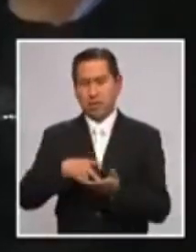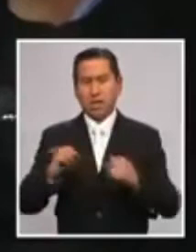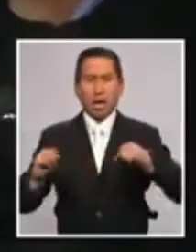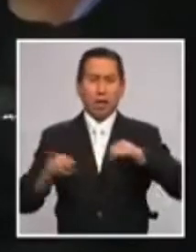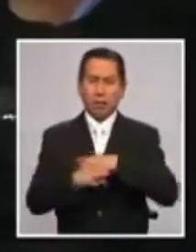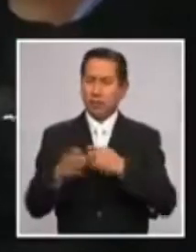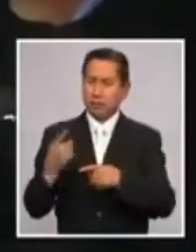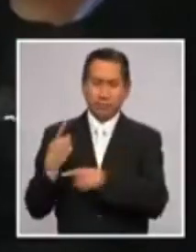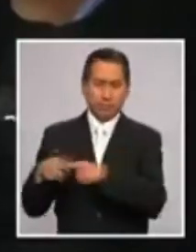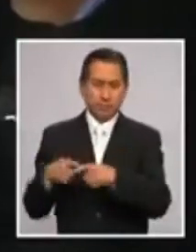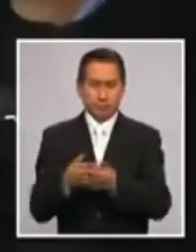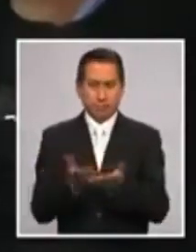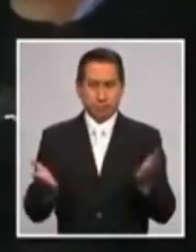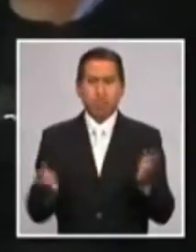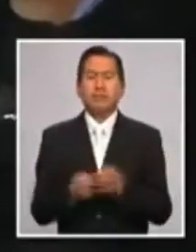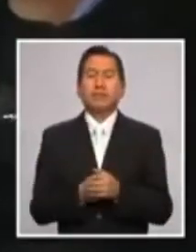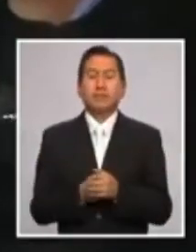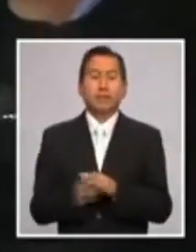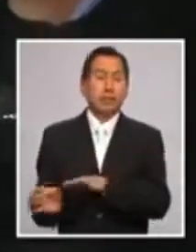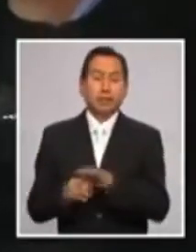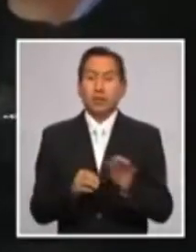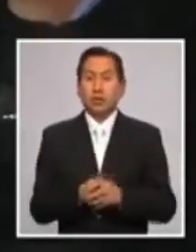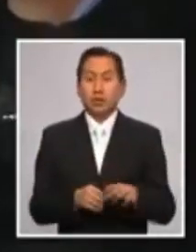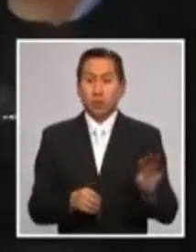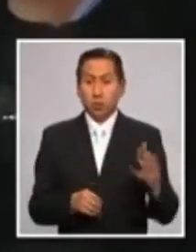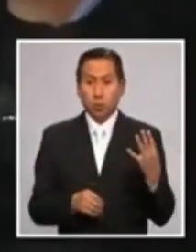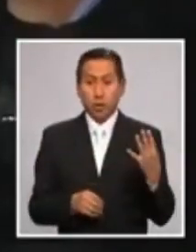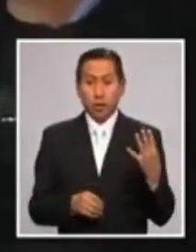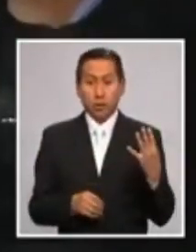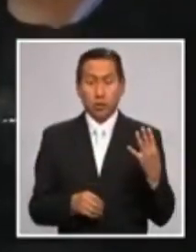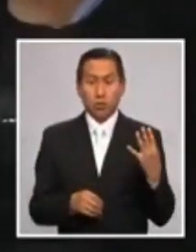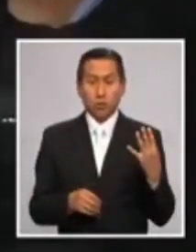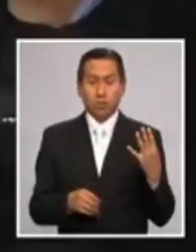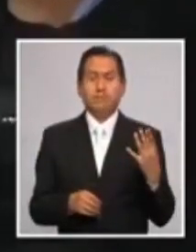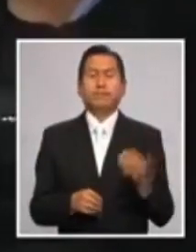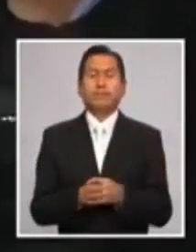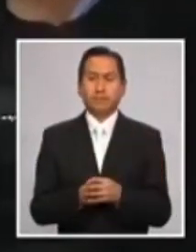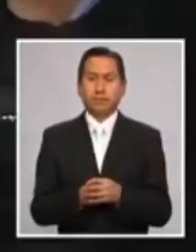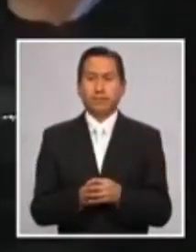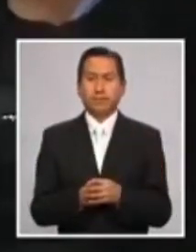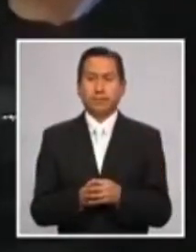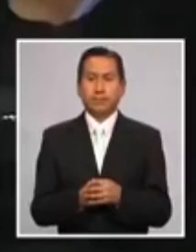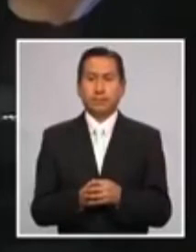avenidas. También, por cuatro puntos,